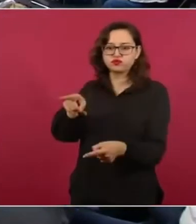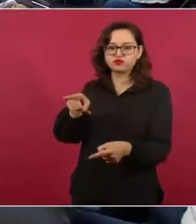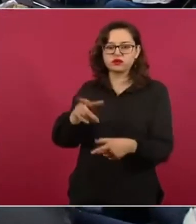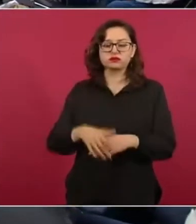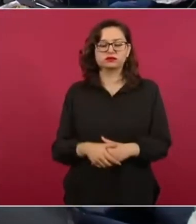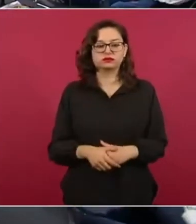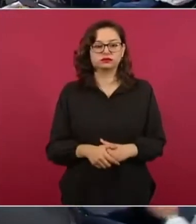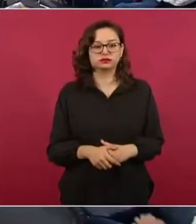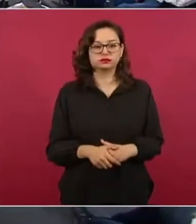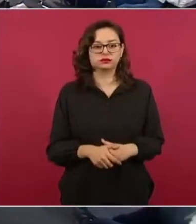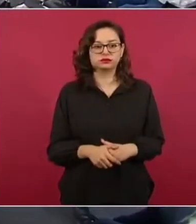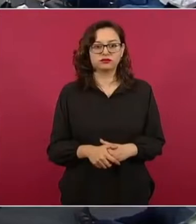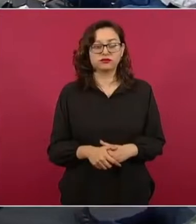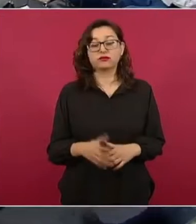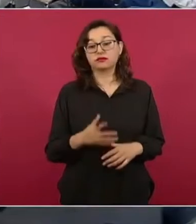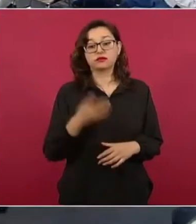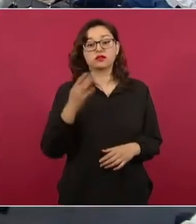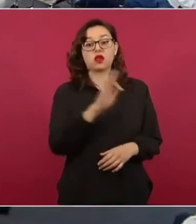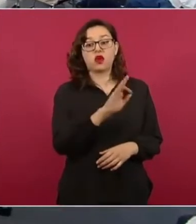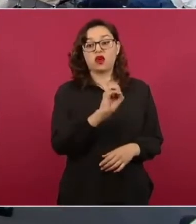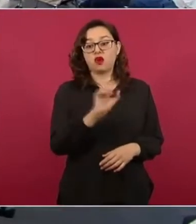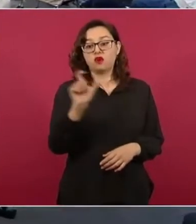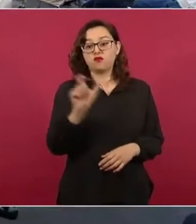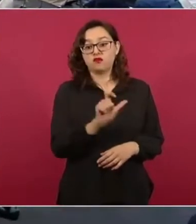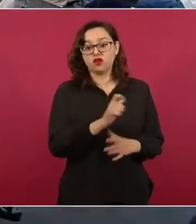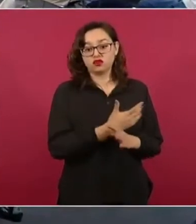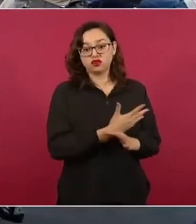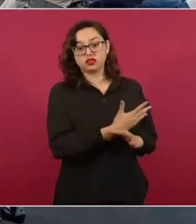Sigue jugando con fuego López.